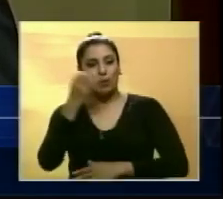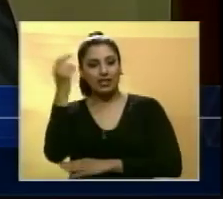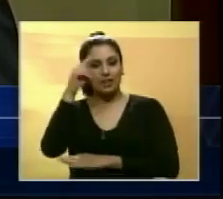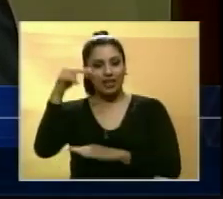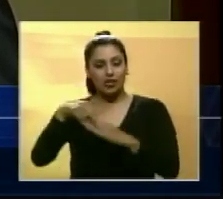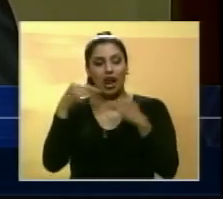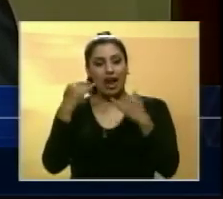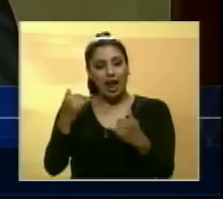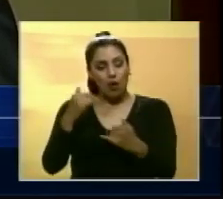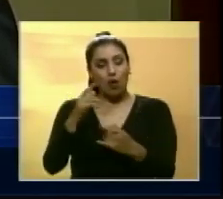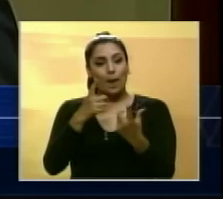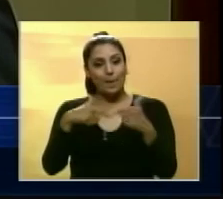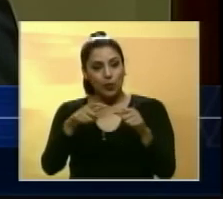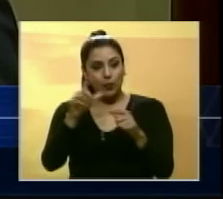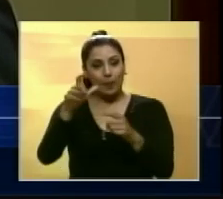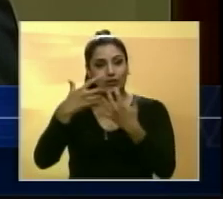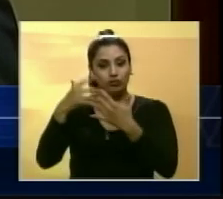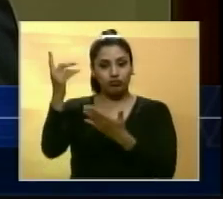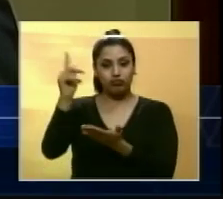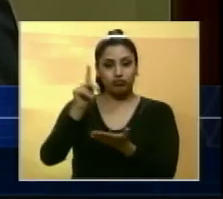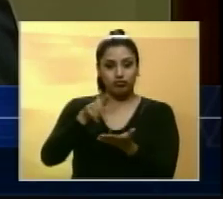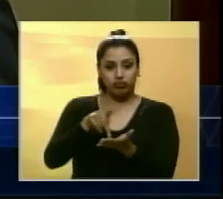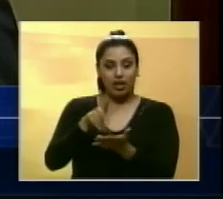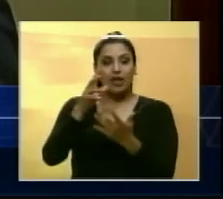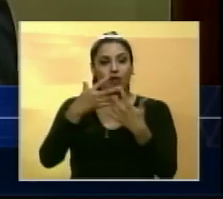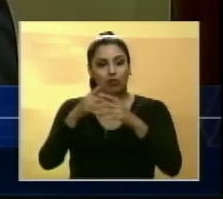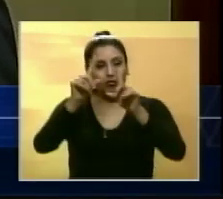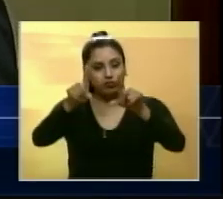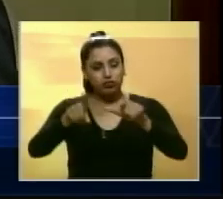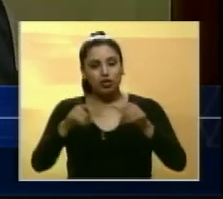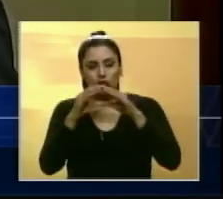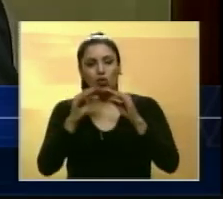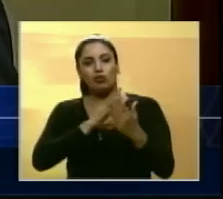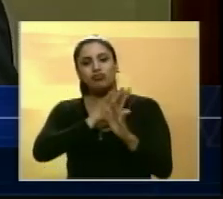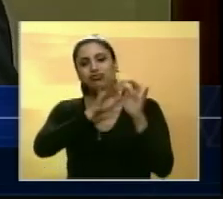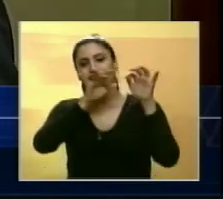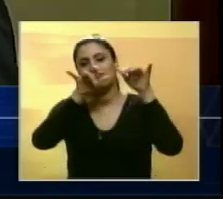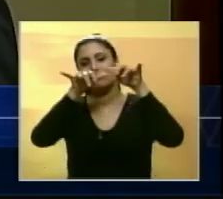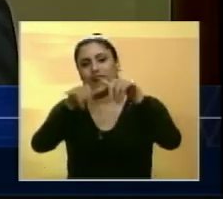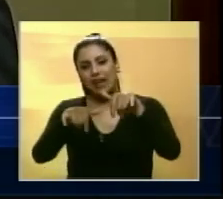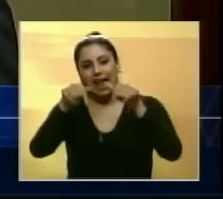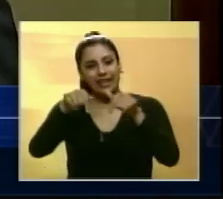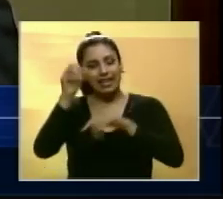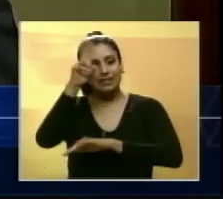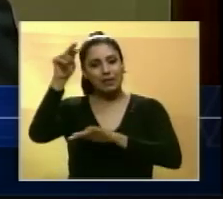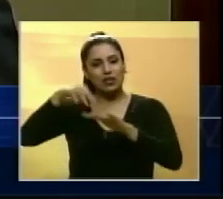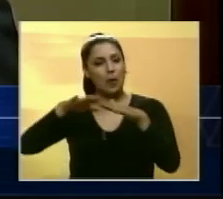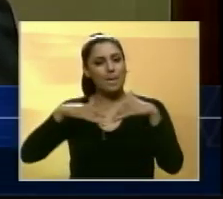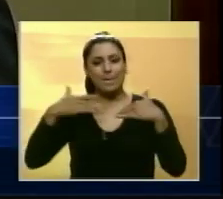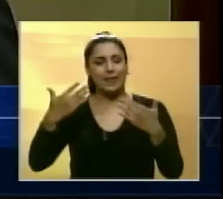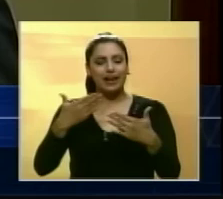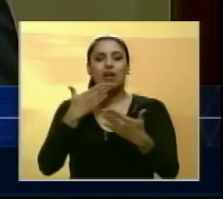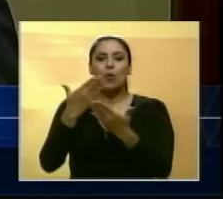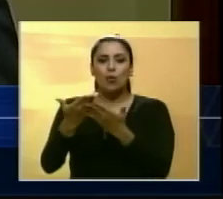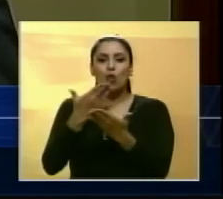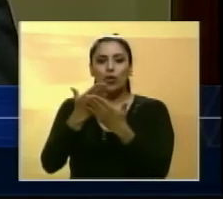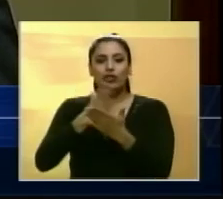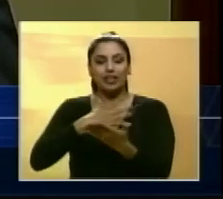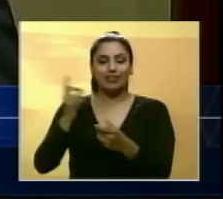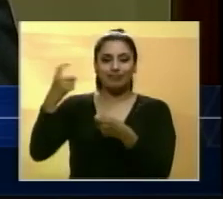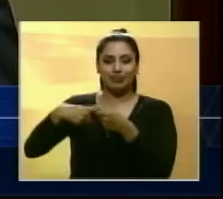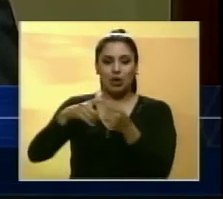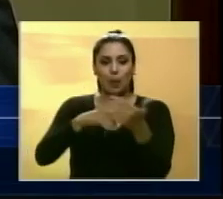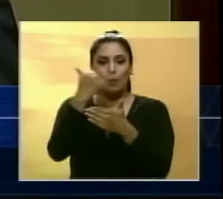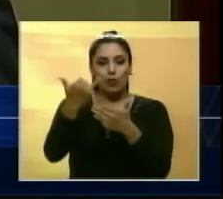recibieron representantes de los gremios empresariales y productivos del país, quienes acudieron para presentar su propuesta para ser incluida en